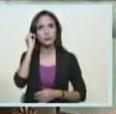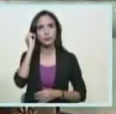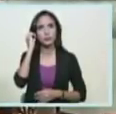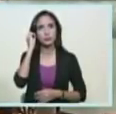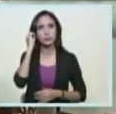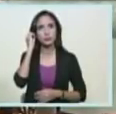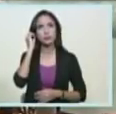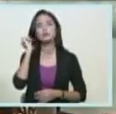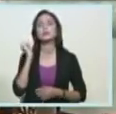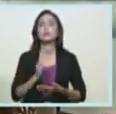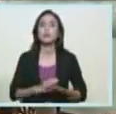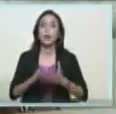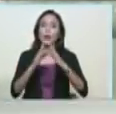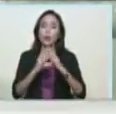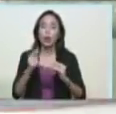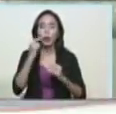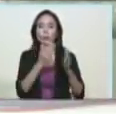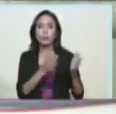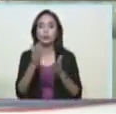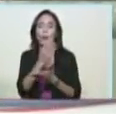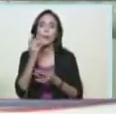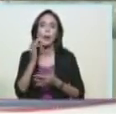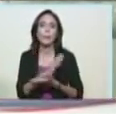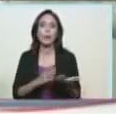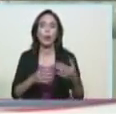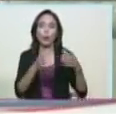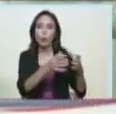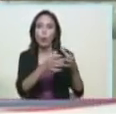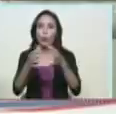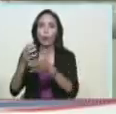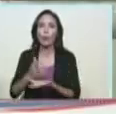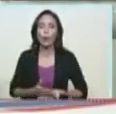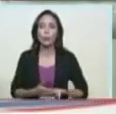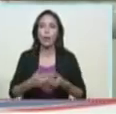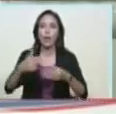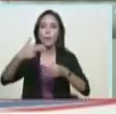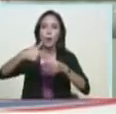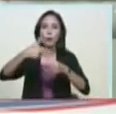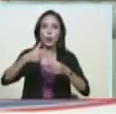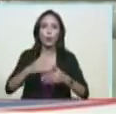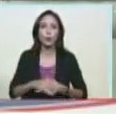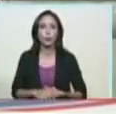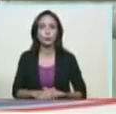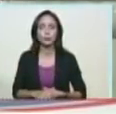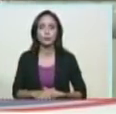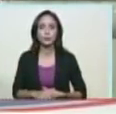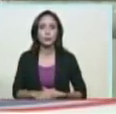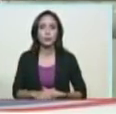mercado de la disciplina de los pp lo cual llevó a